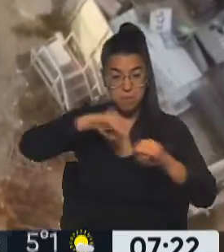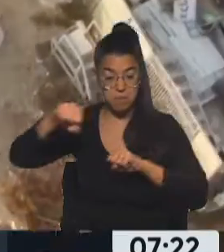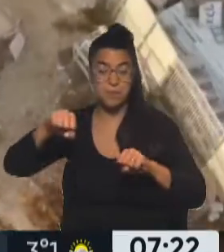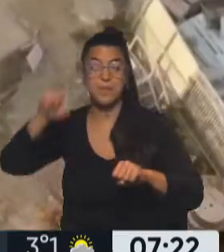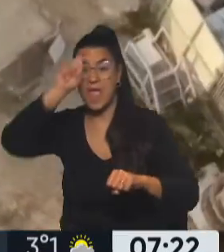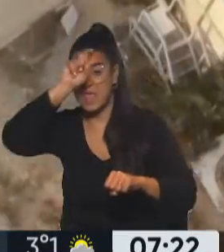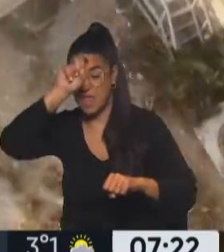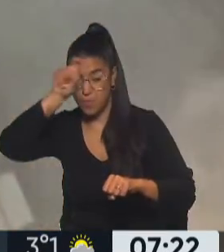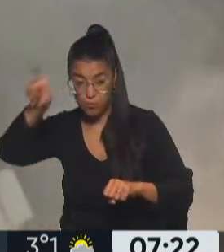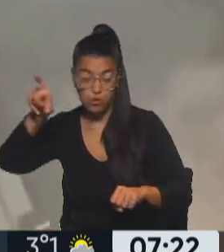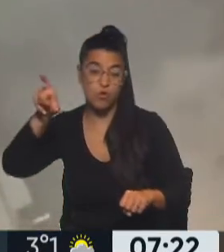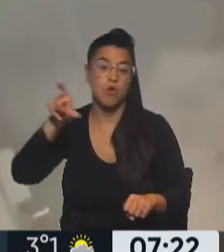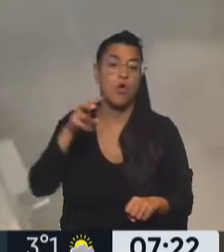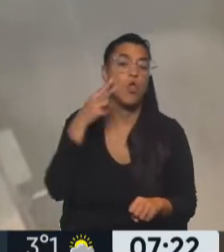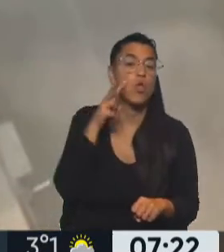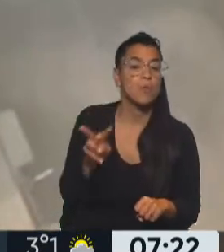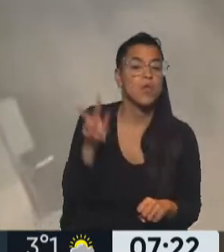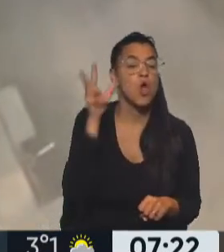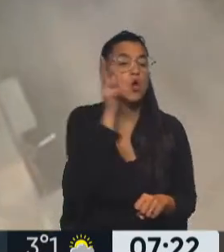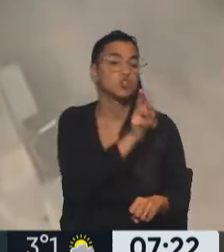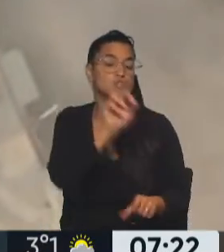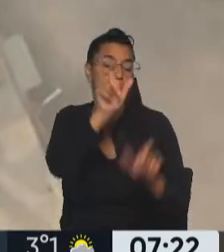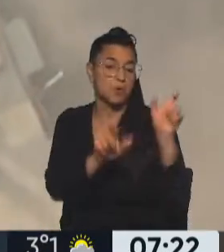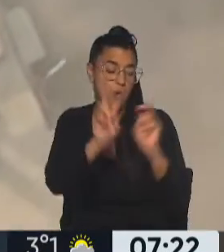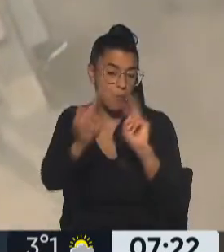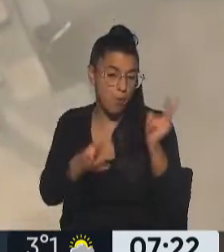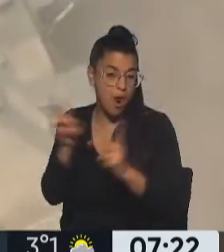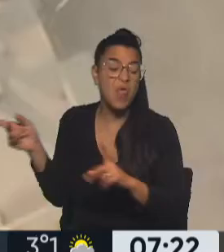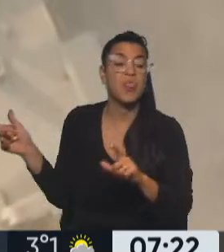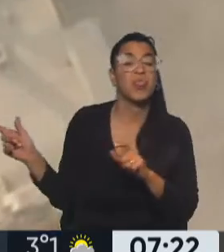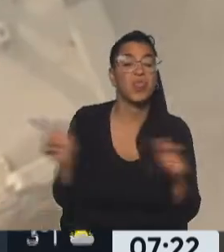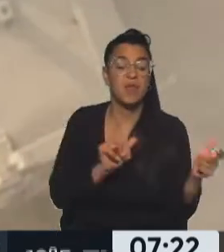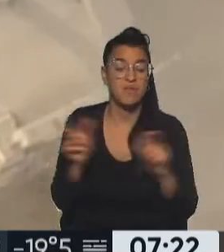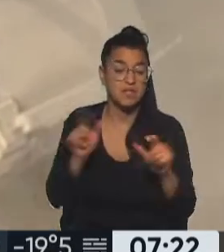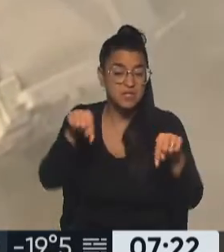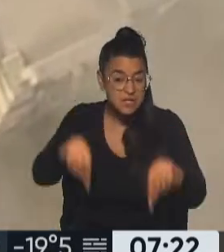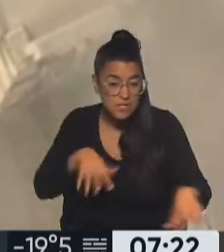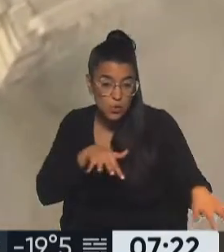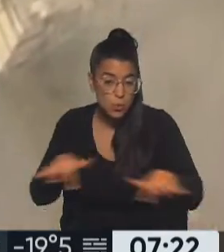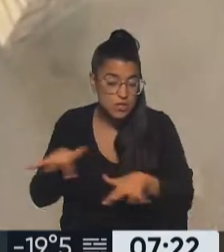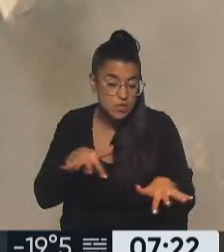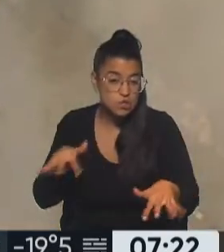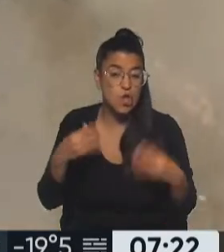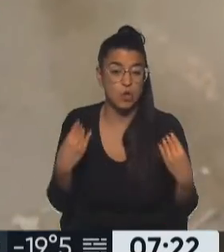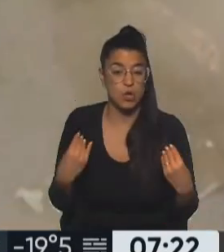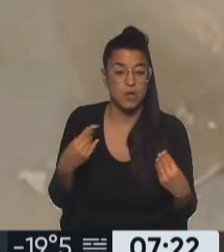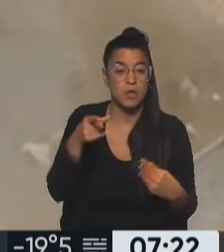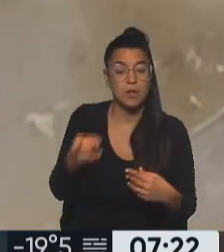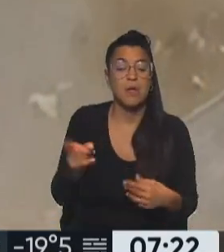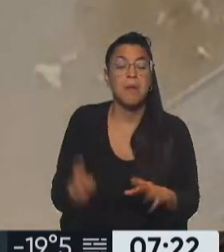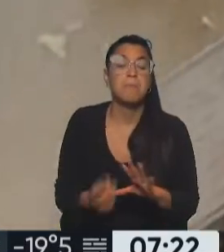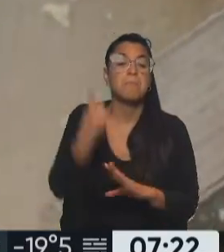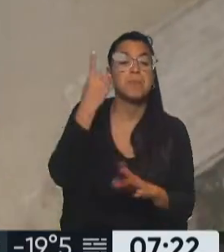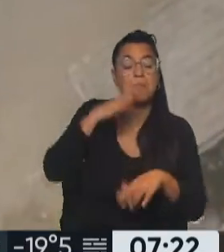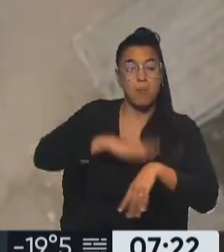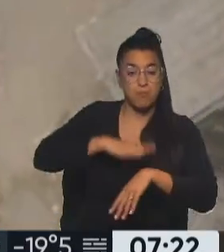Egipto, y causó 2.800 muertos. La diferencia con esta situación es que la primera